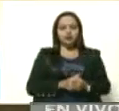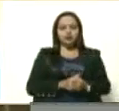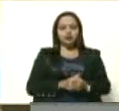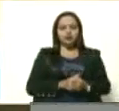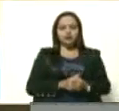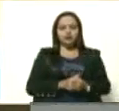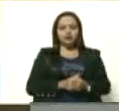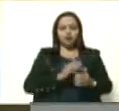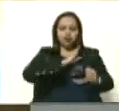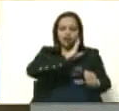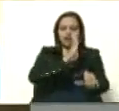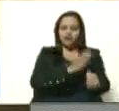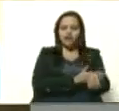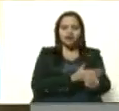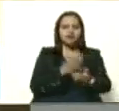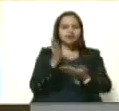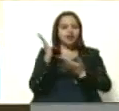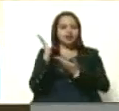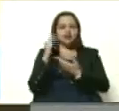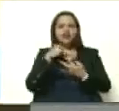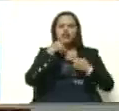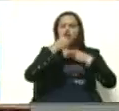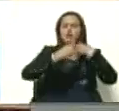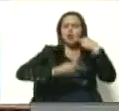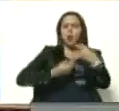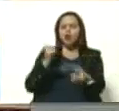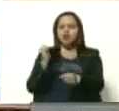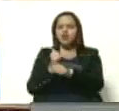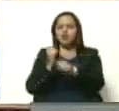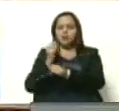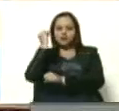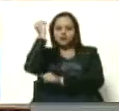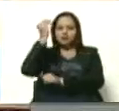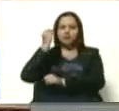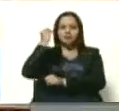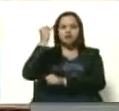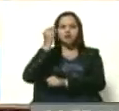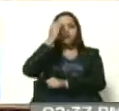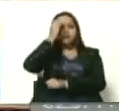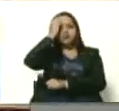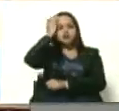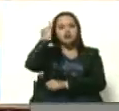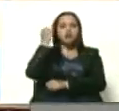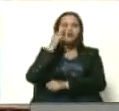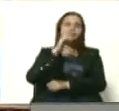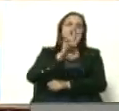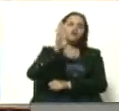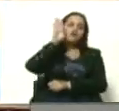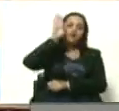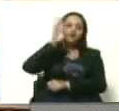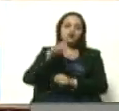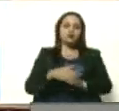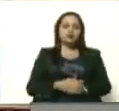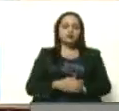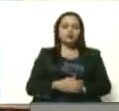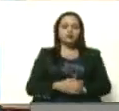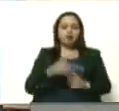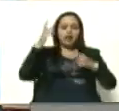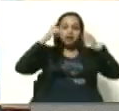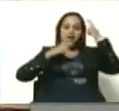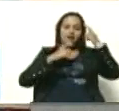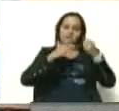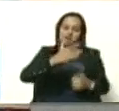con la fuerza de su voz, de su obra, de su pensamiento y su visión de futuro. Hugo Chávez es el estado